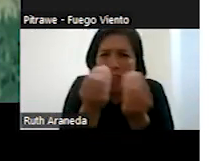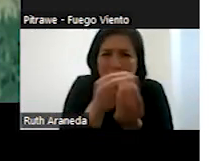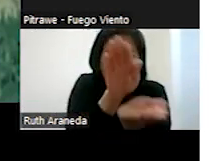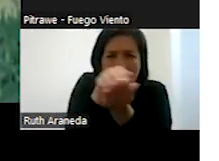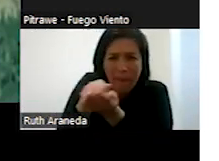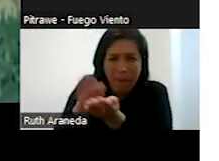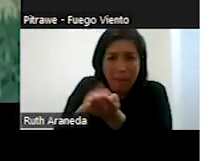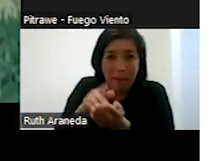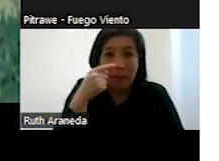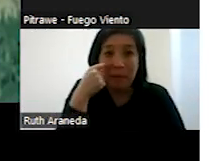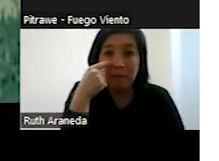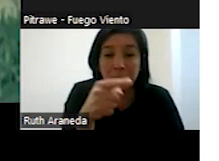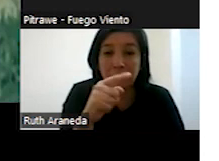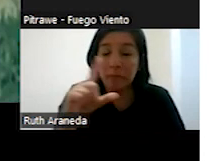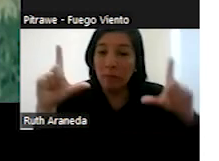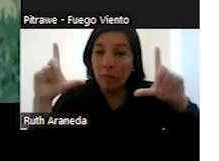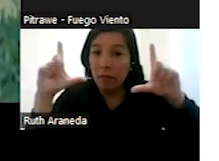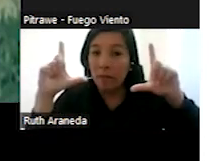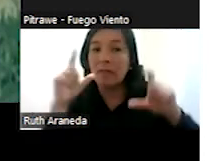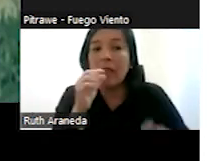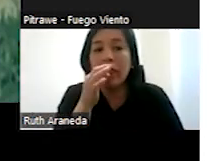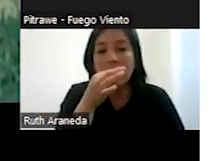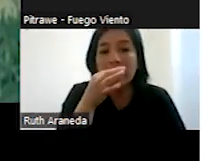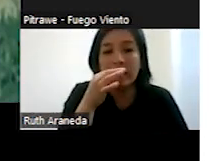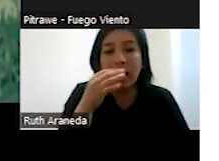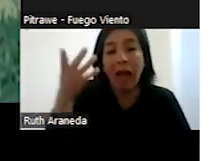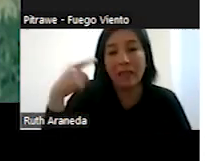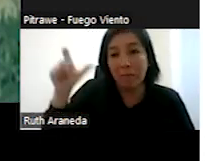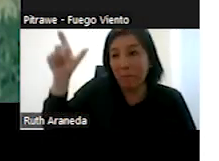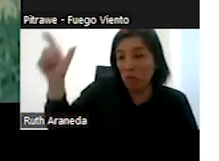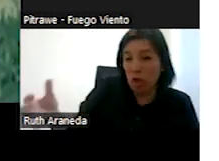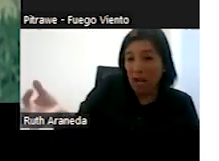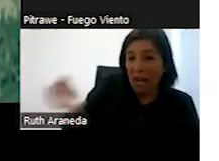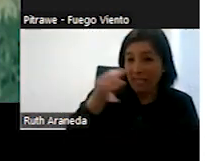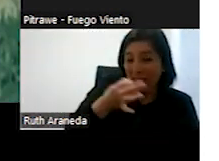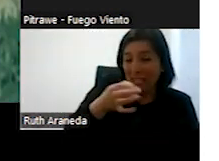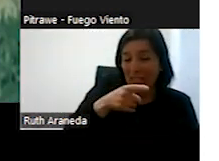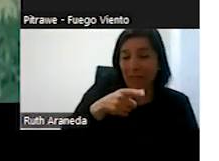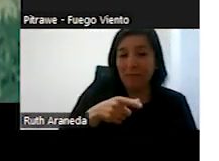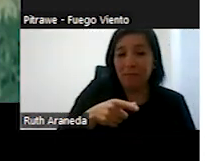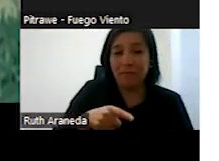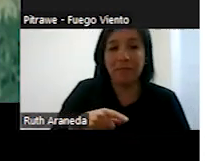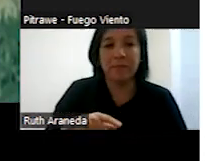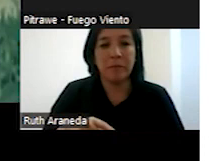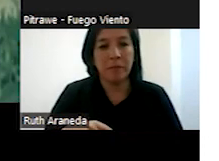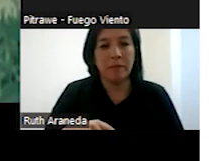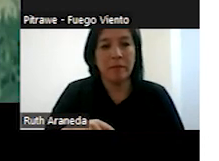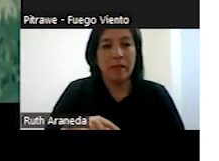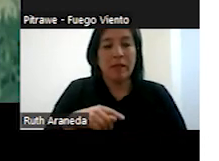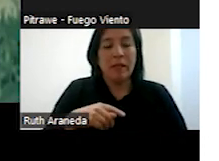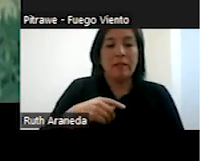me voy a basar en una frase que me comentó una colega, Evelyn Musenmayer, en la